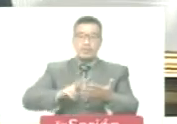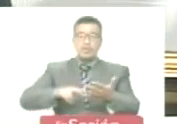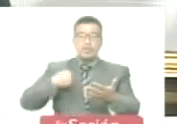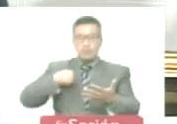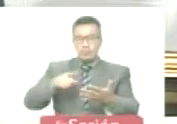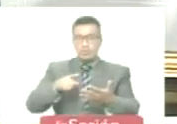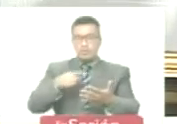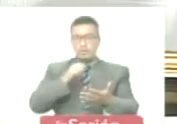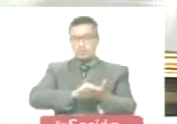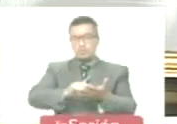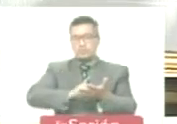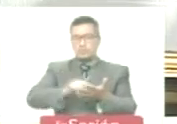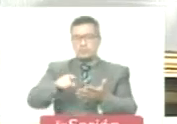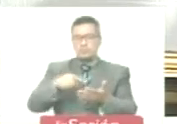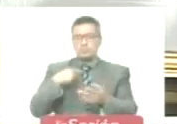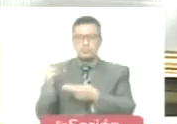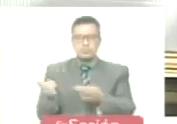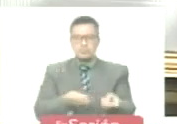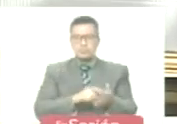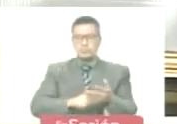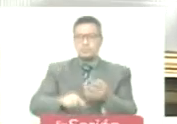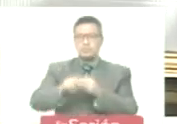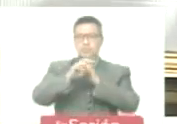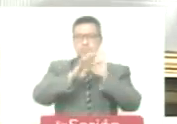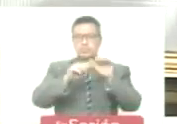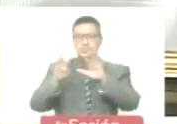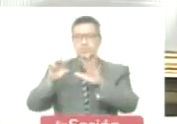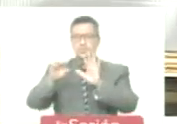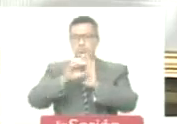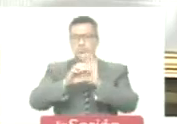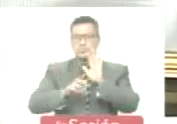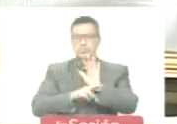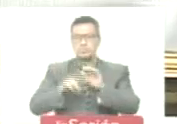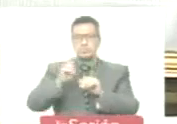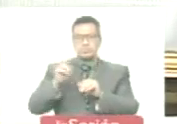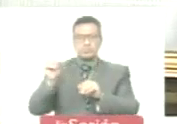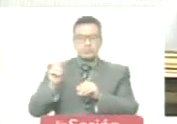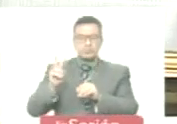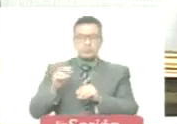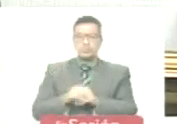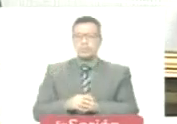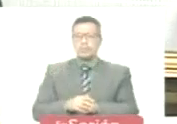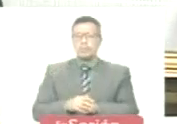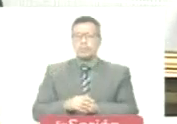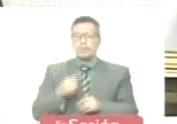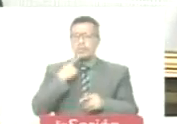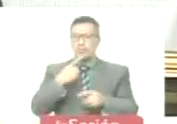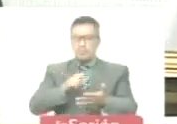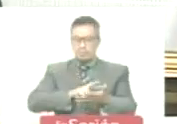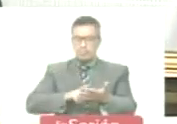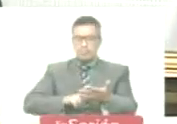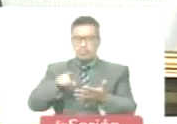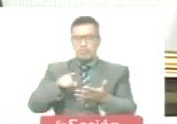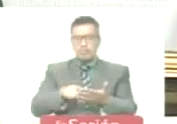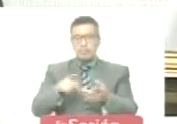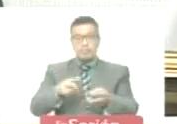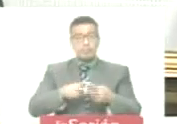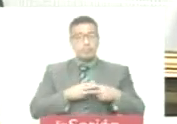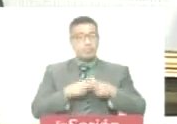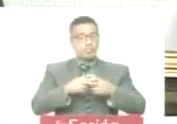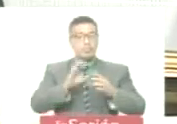un argumento, yo les invito a leer el artículo 99 de la Constitución de la República Bolivariana de Venezuela, que reza así: los valores de